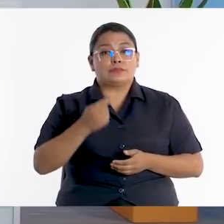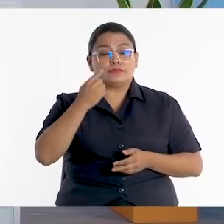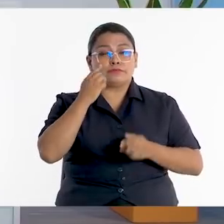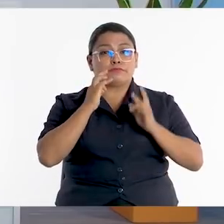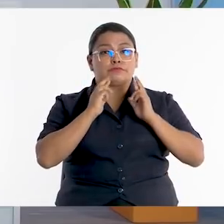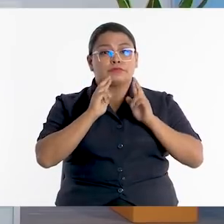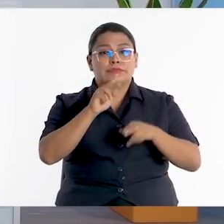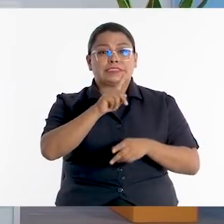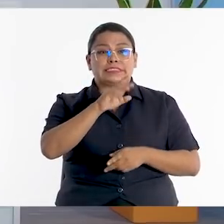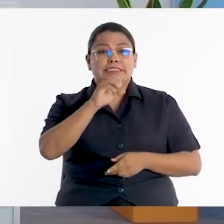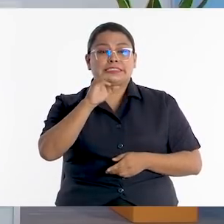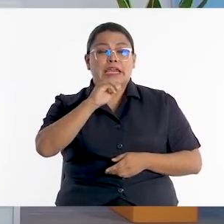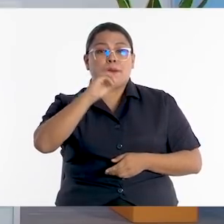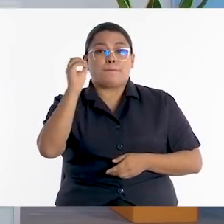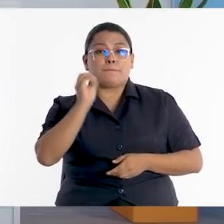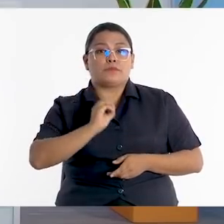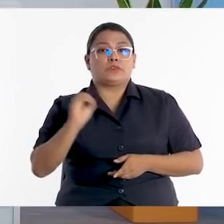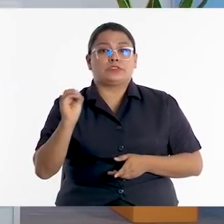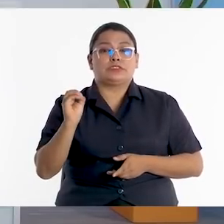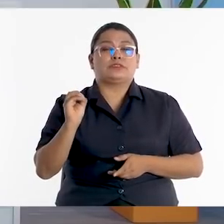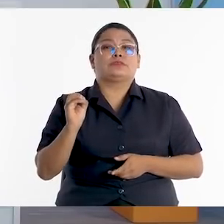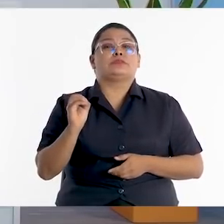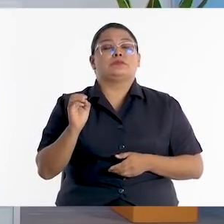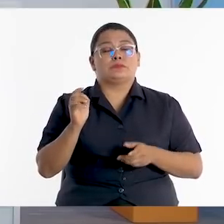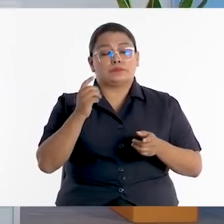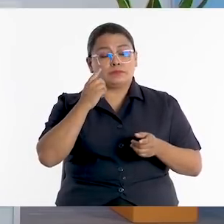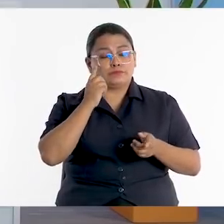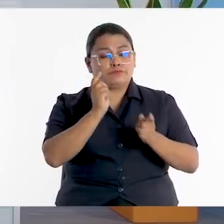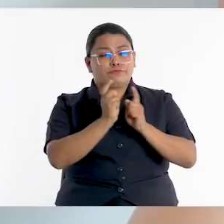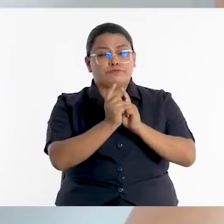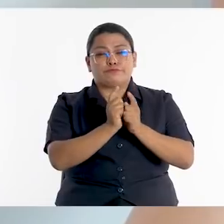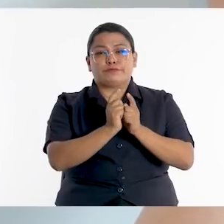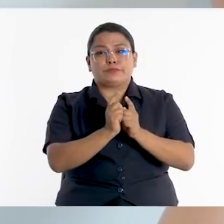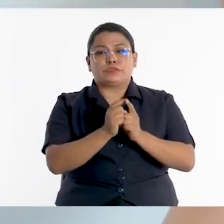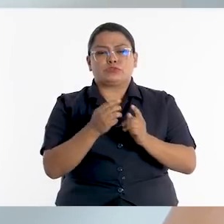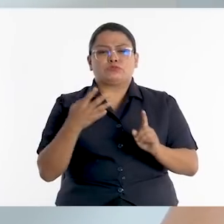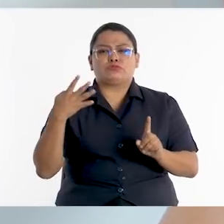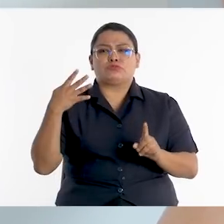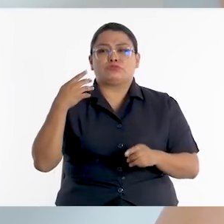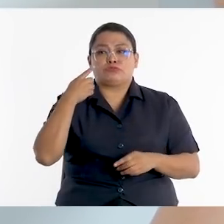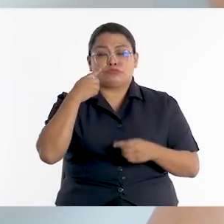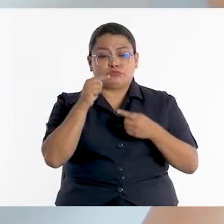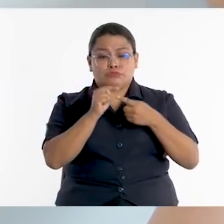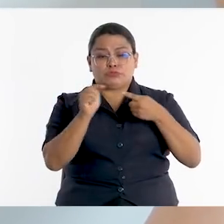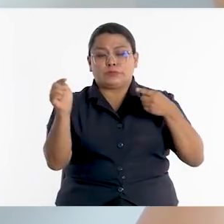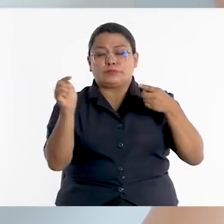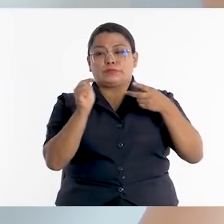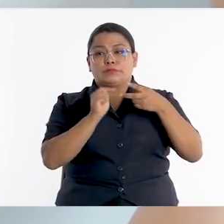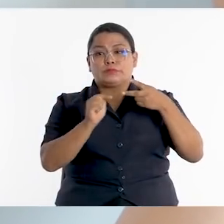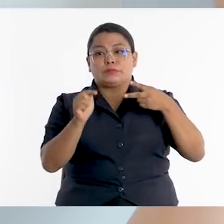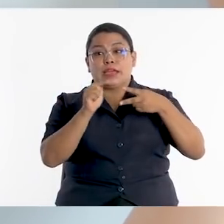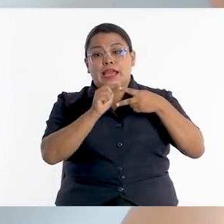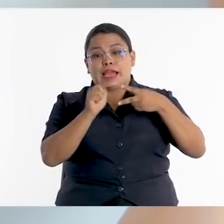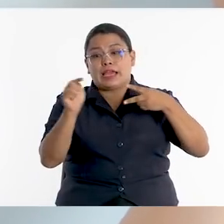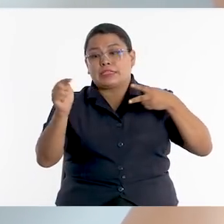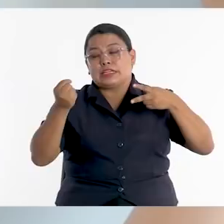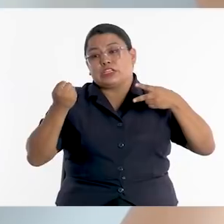corresponde al 100% para ir relacionando. Así que en nuestra recta superior vamos a colocar